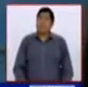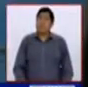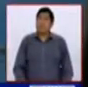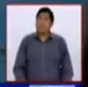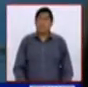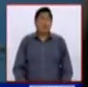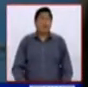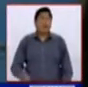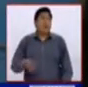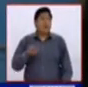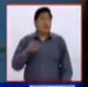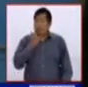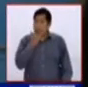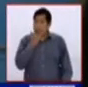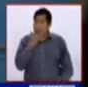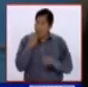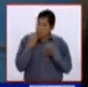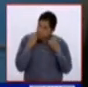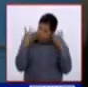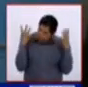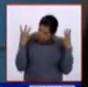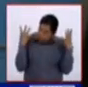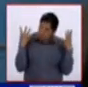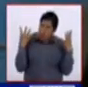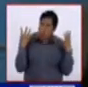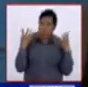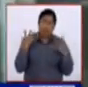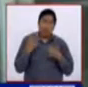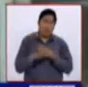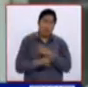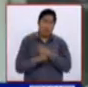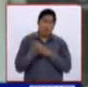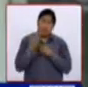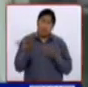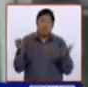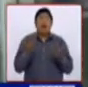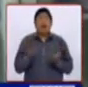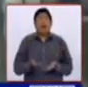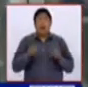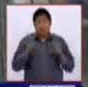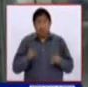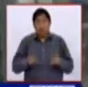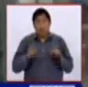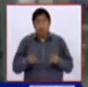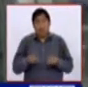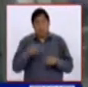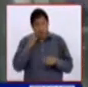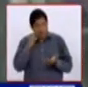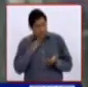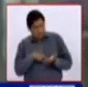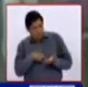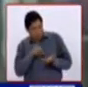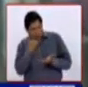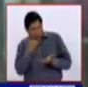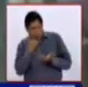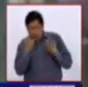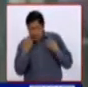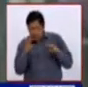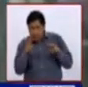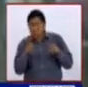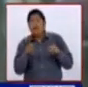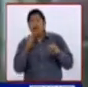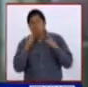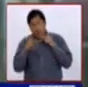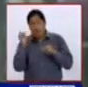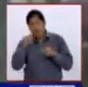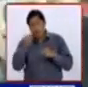No hay seguridad. Tanto ha aumentado los ladrones. Hay personas las cuales la reconocen porque la han visto en la noticia. Ah,